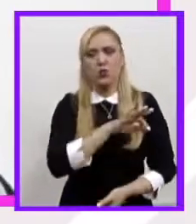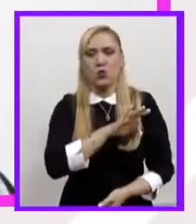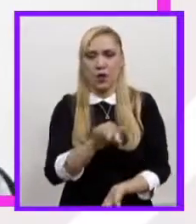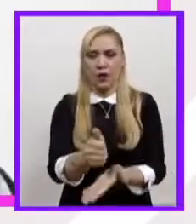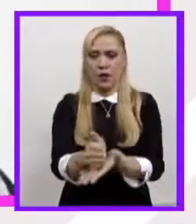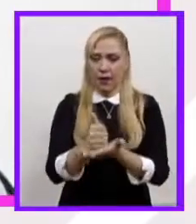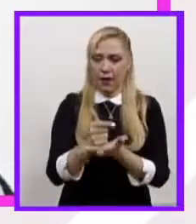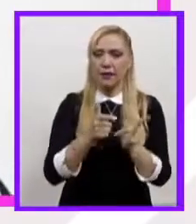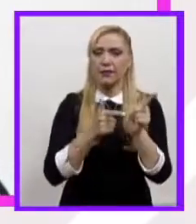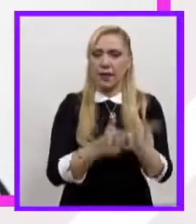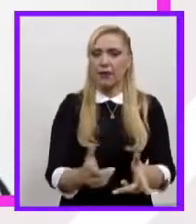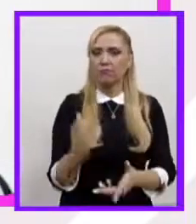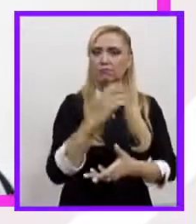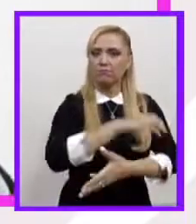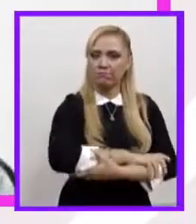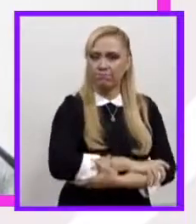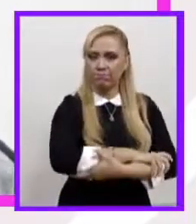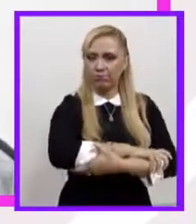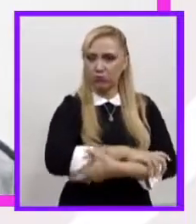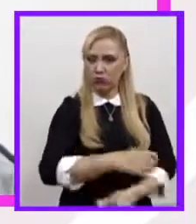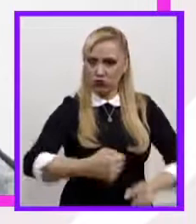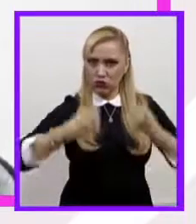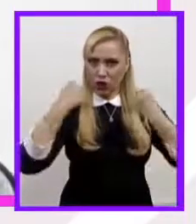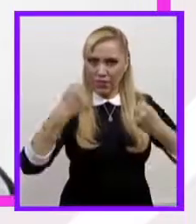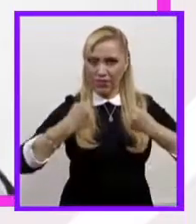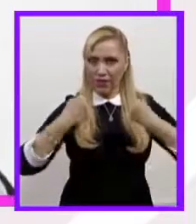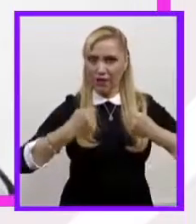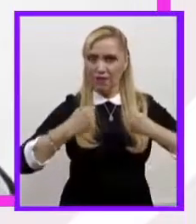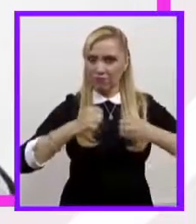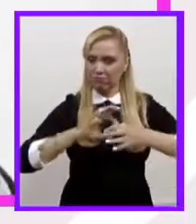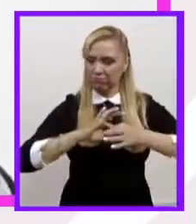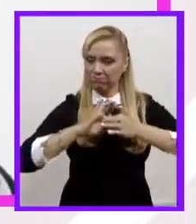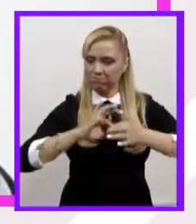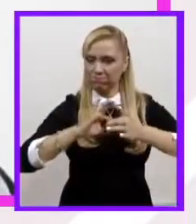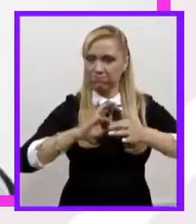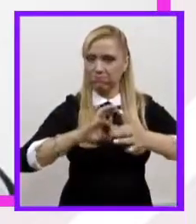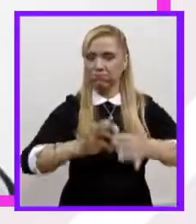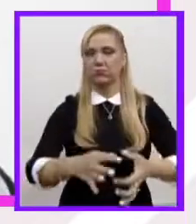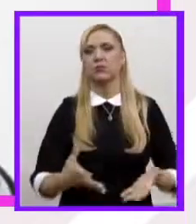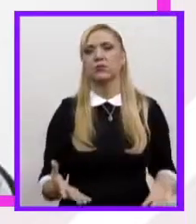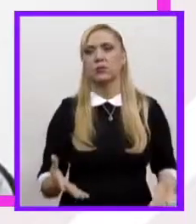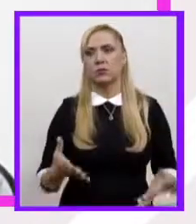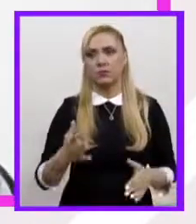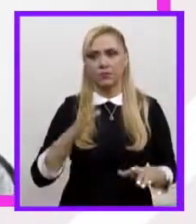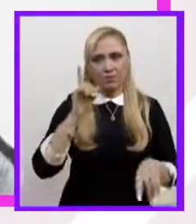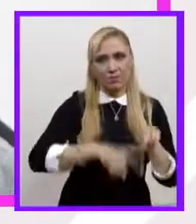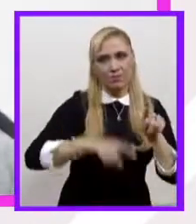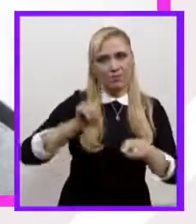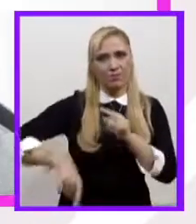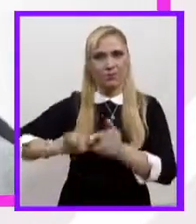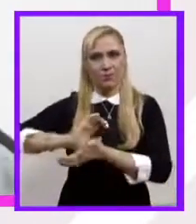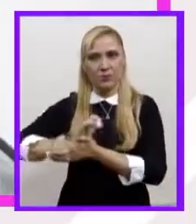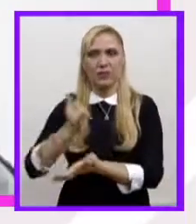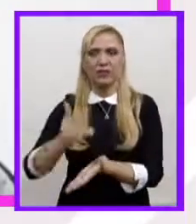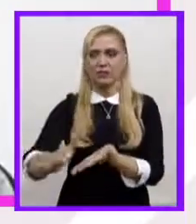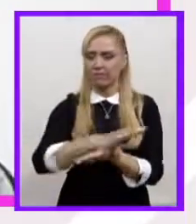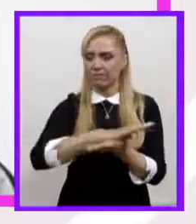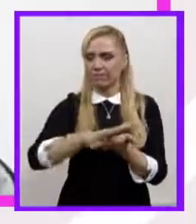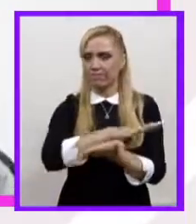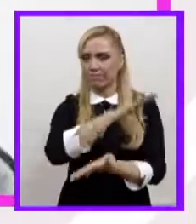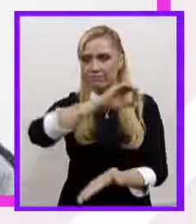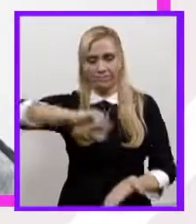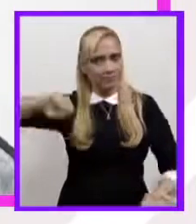aliadas y podamos finalmente no solo combatir la discriminación, sino erradicarla.